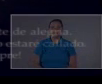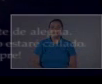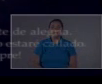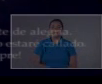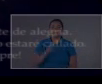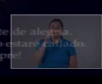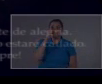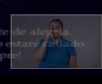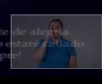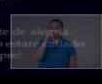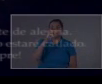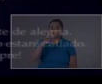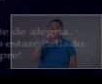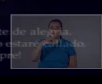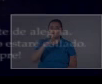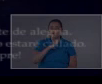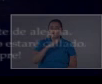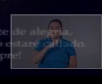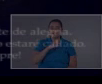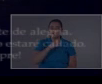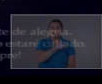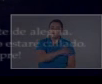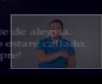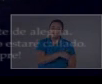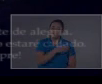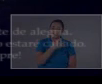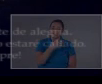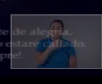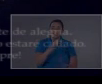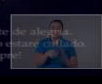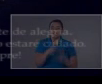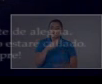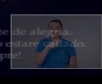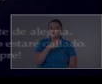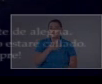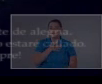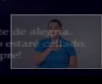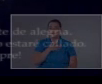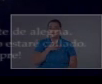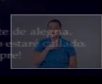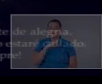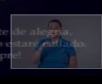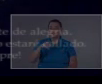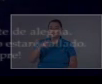Oye, Jehová, y ten misericordia de mí. Jehová, sé tú mi ayudador.